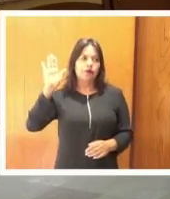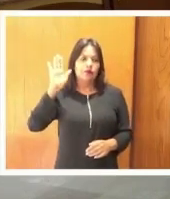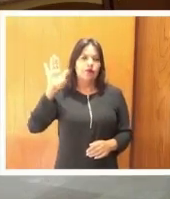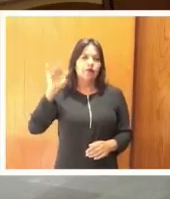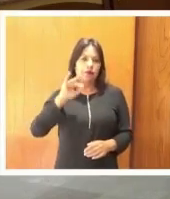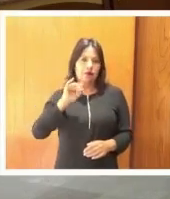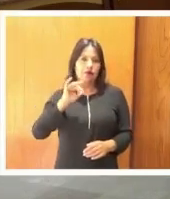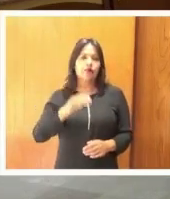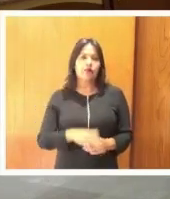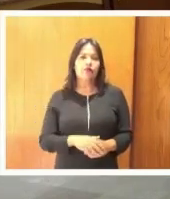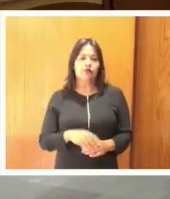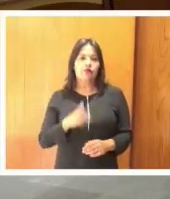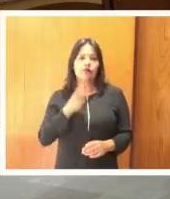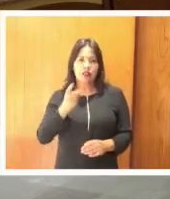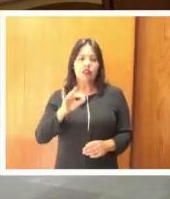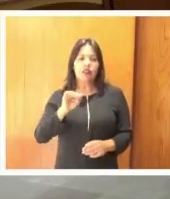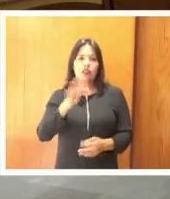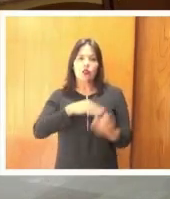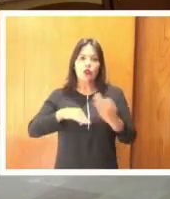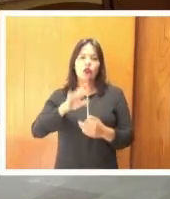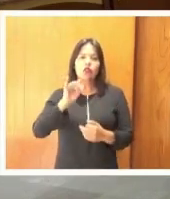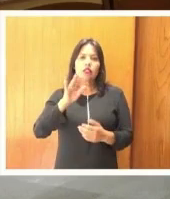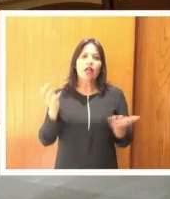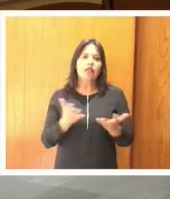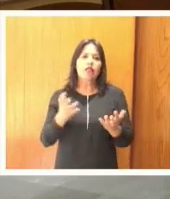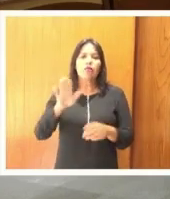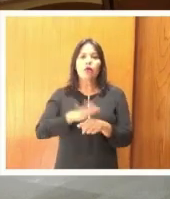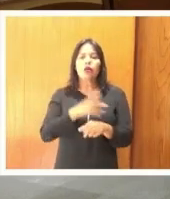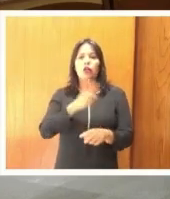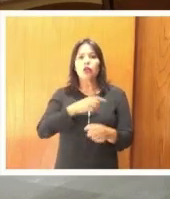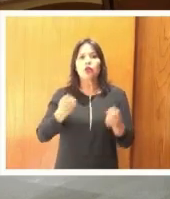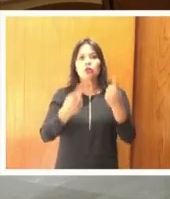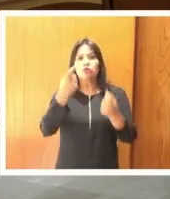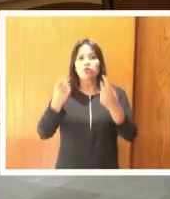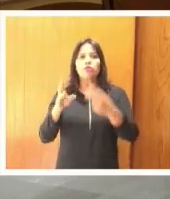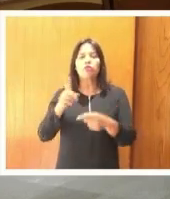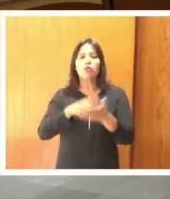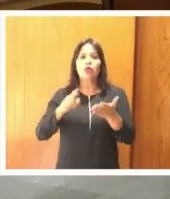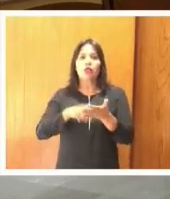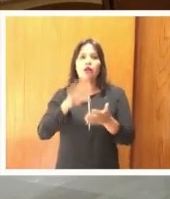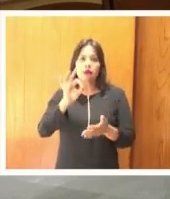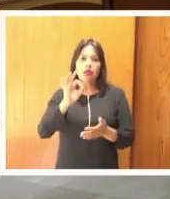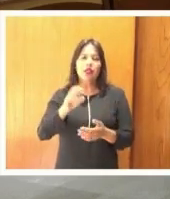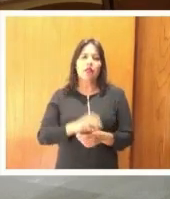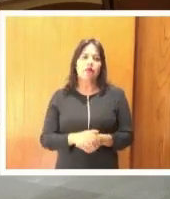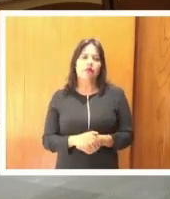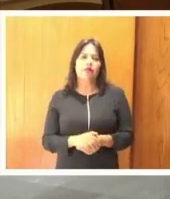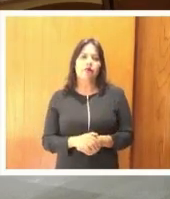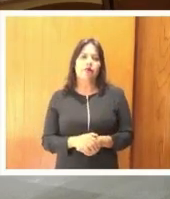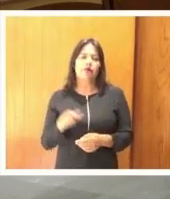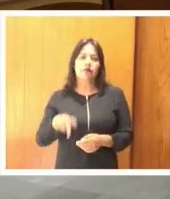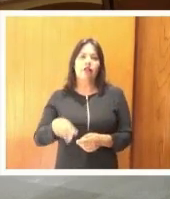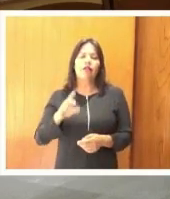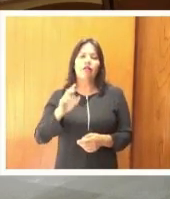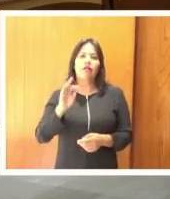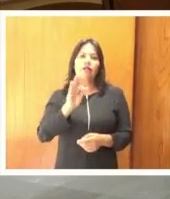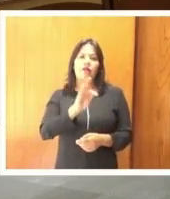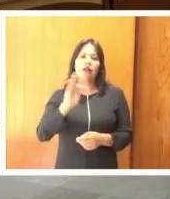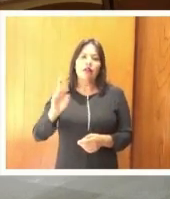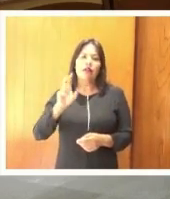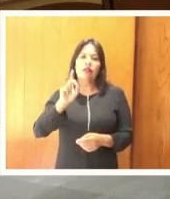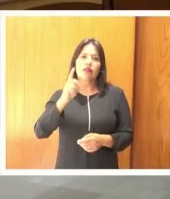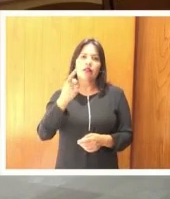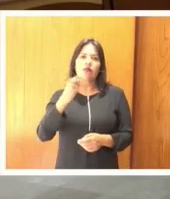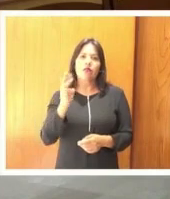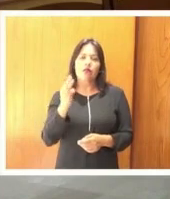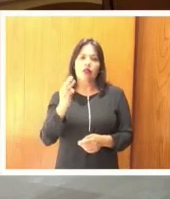Comisionado presidente, se aprueba por unanimidad de votos el acta de la vigésima sesión ordinaria de fecha 31 de mayo de la presente